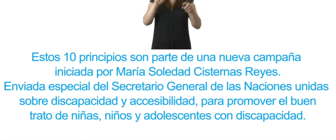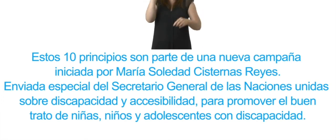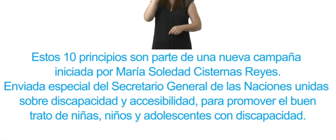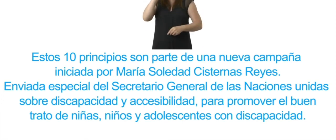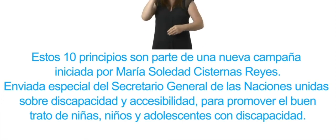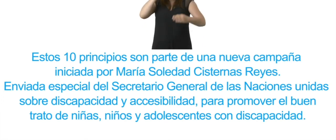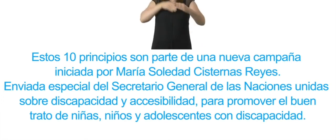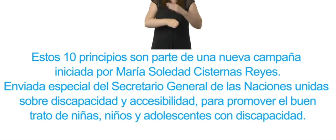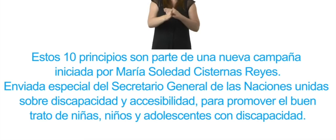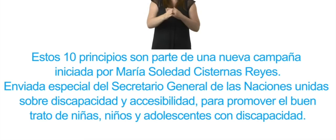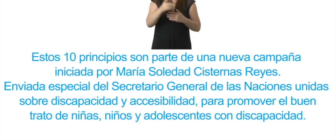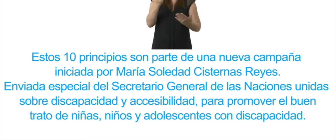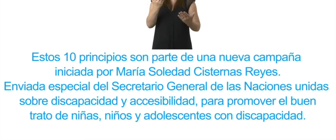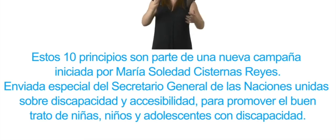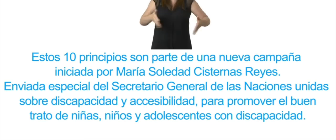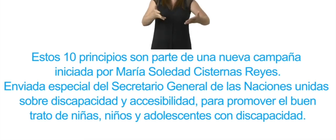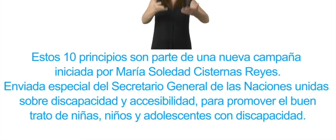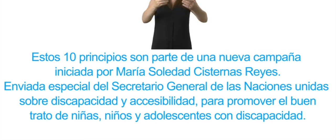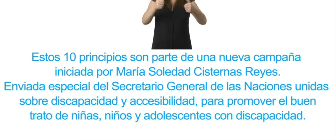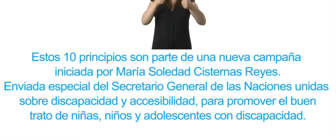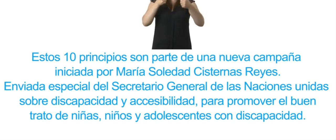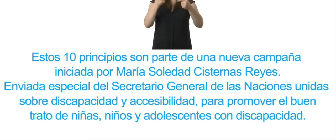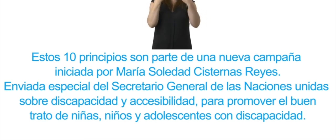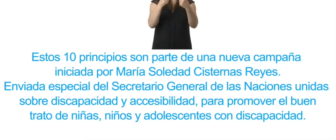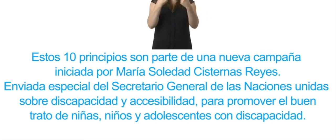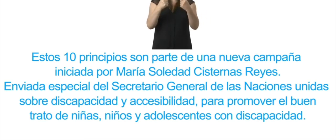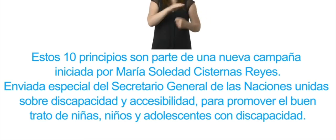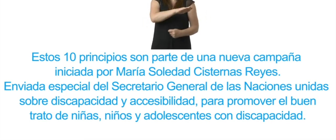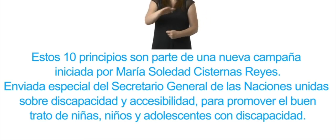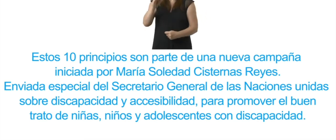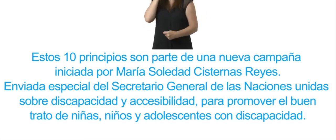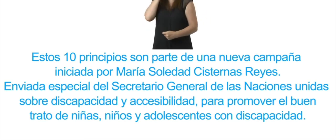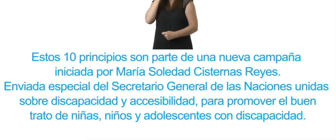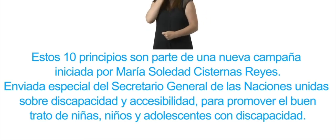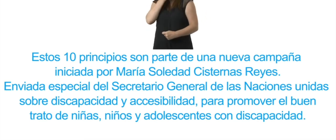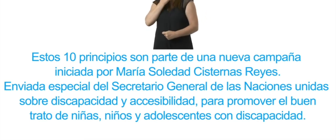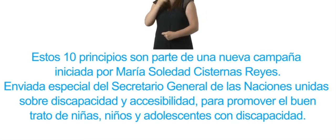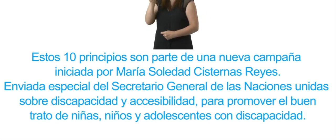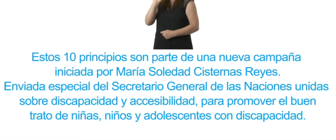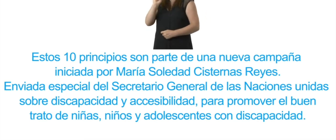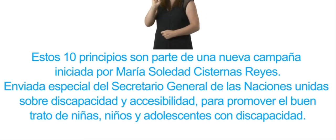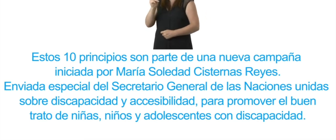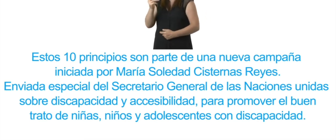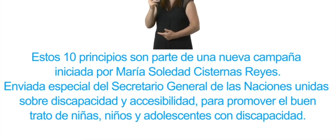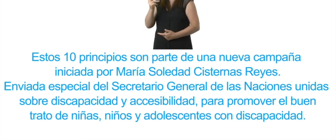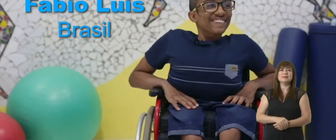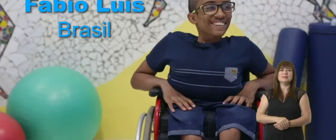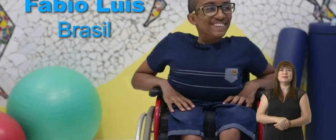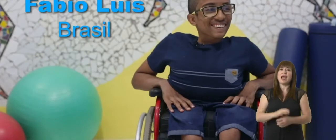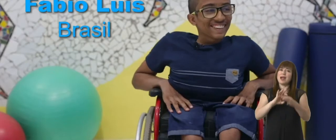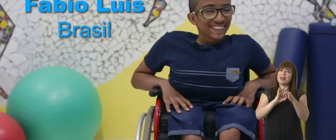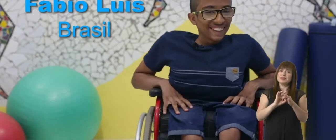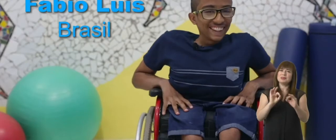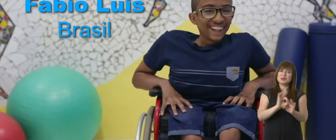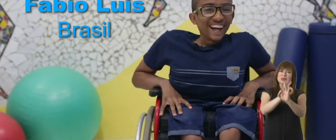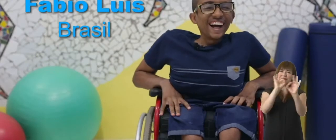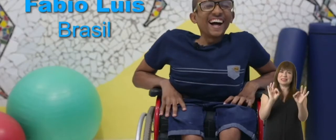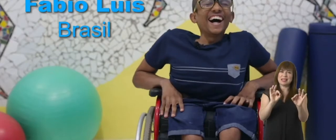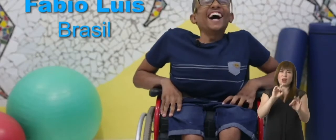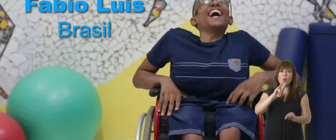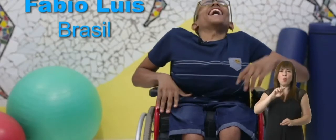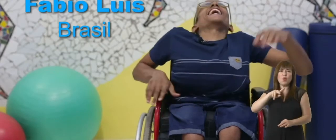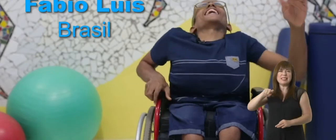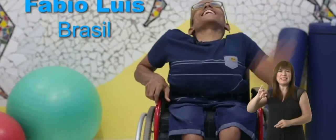y accesibilidad para promover el buen trato de niñas, niños y adolescentes con discapacidad. Agradecimientos